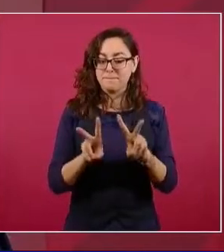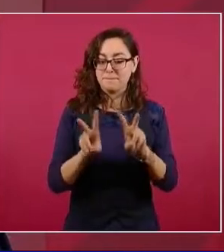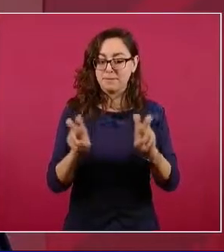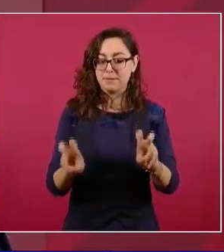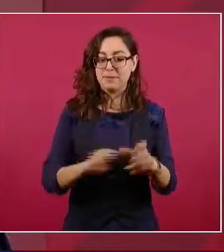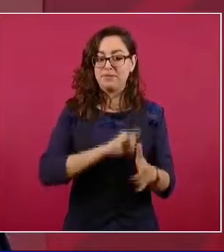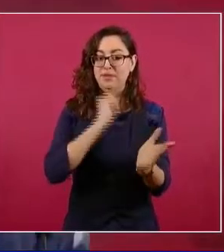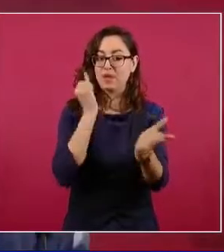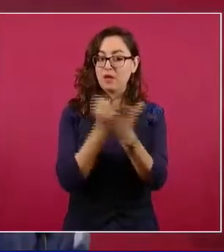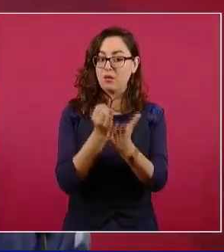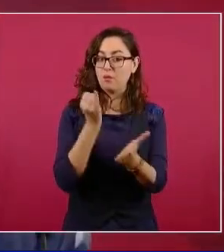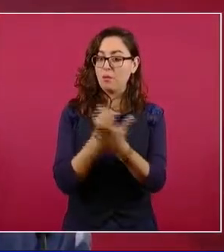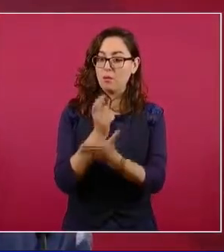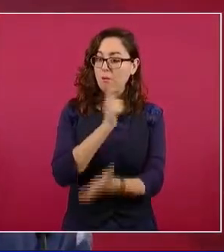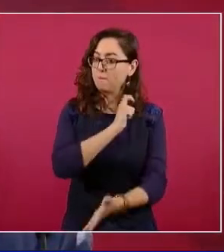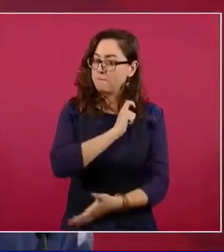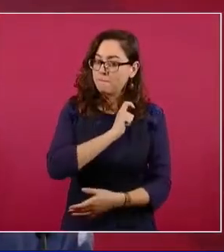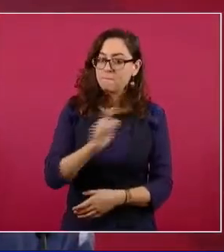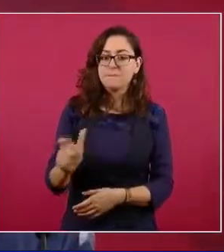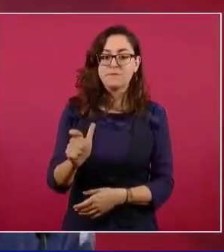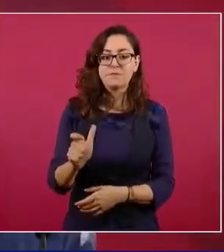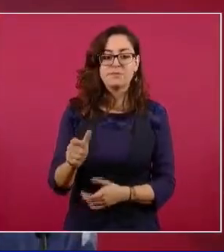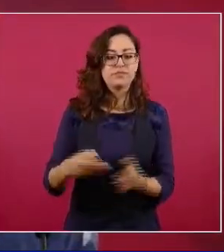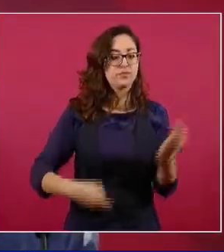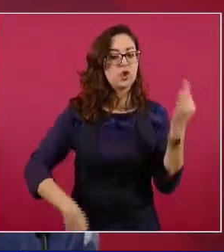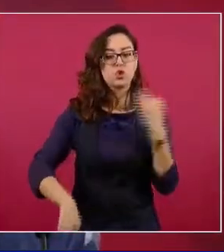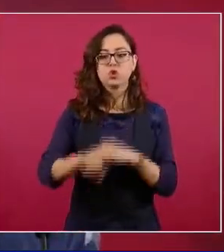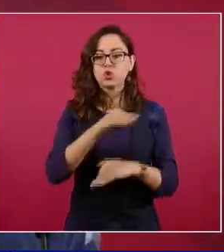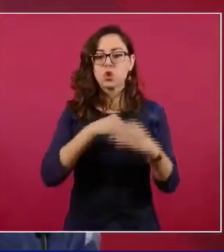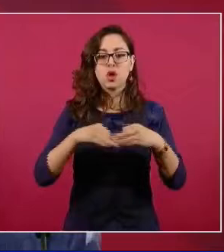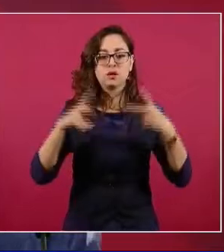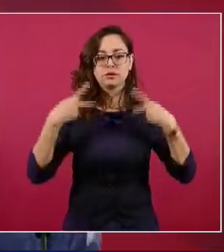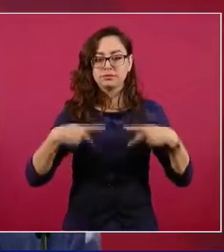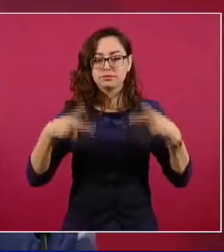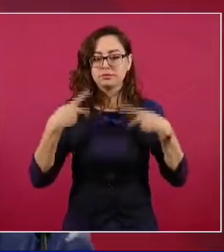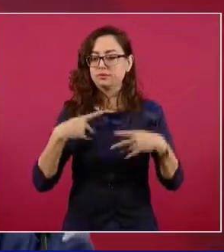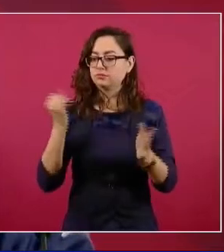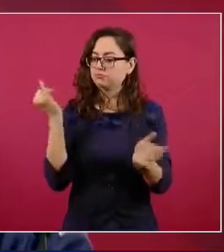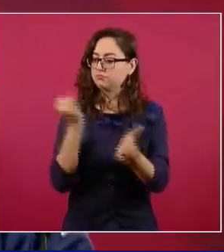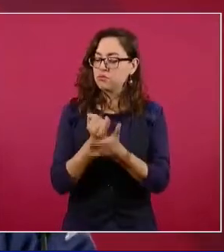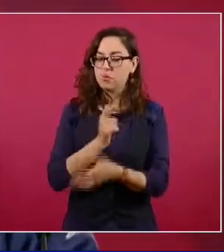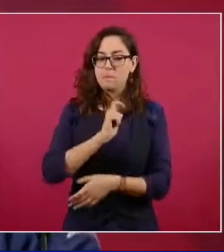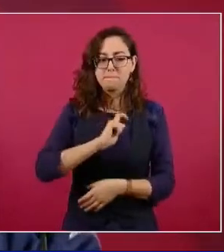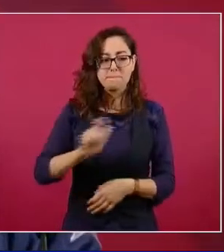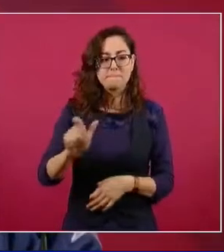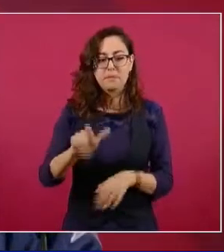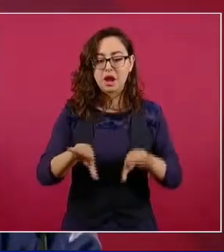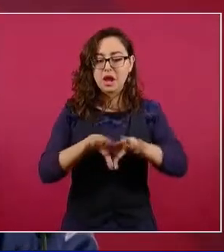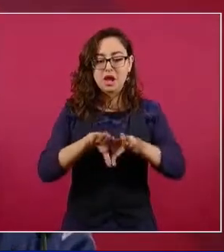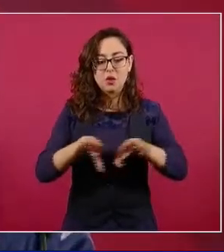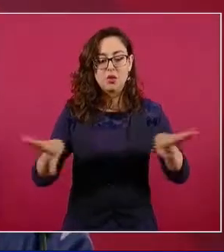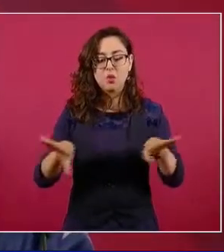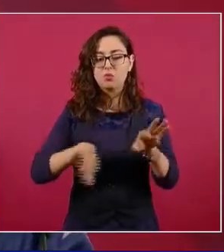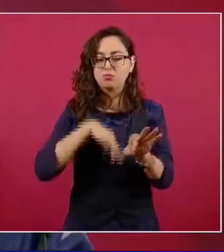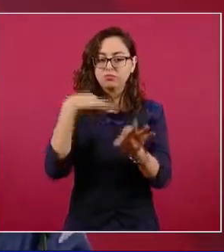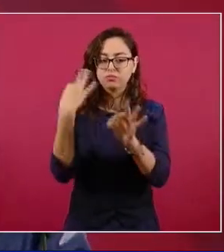todos a pagar impuestos. Y antes